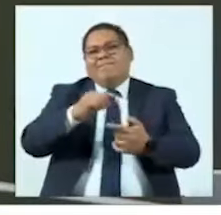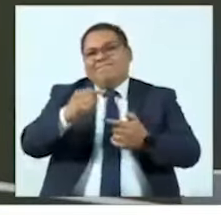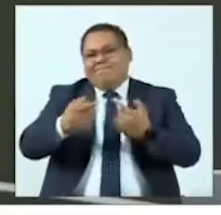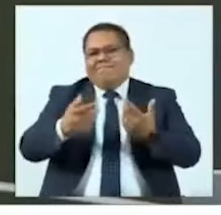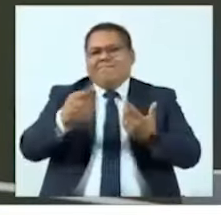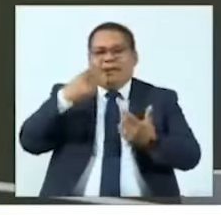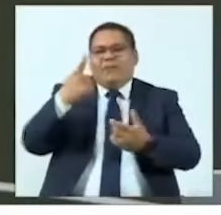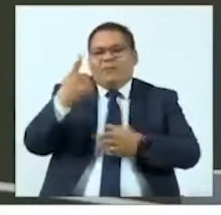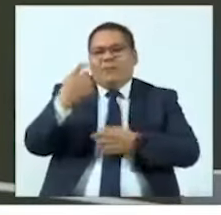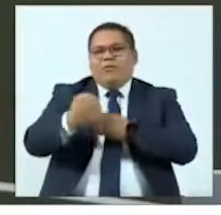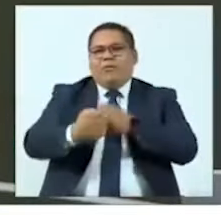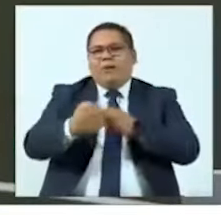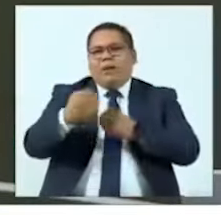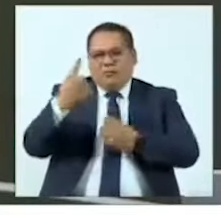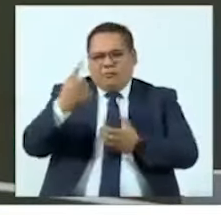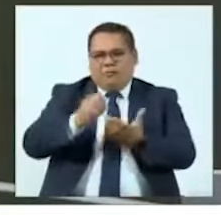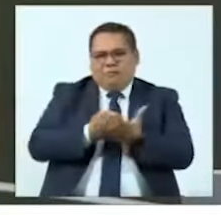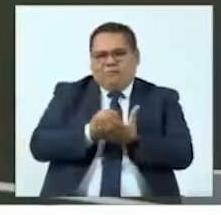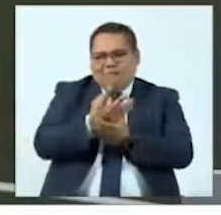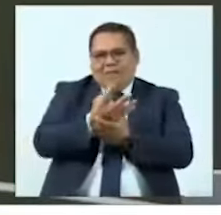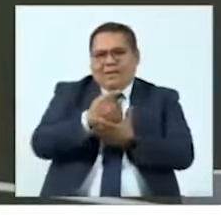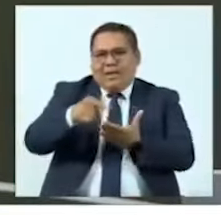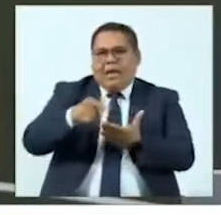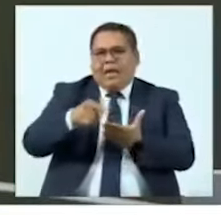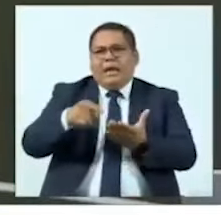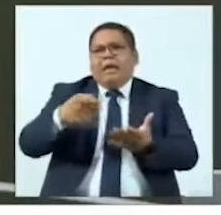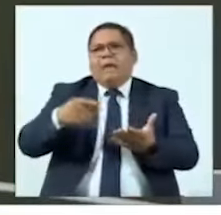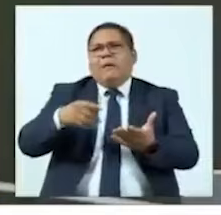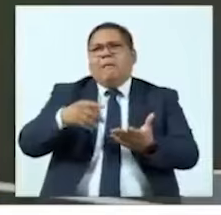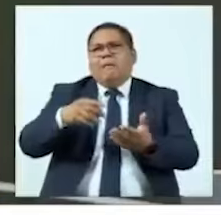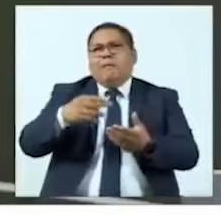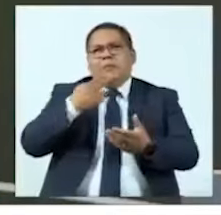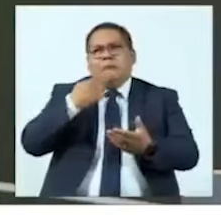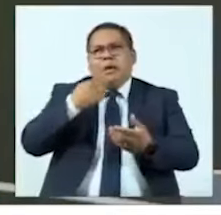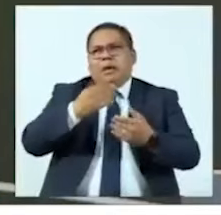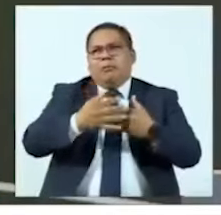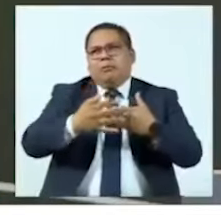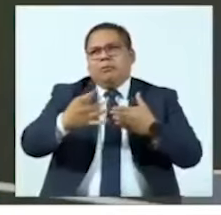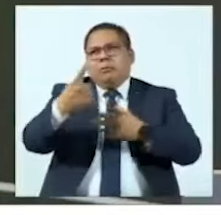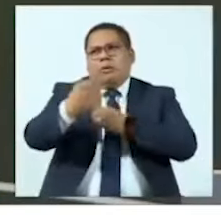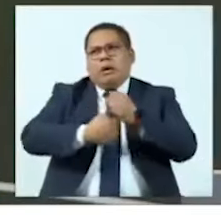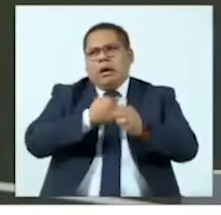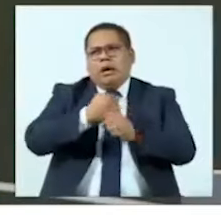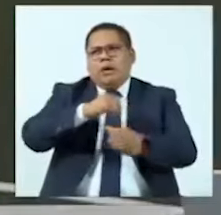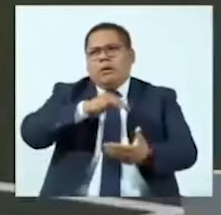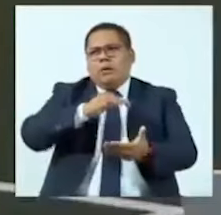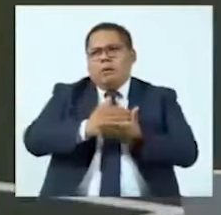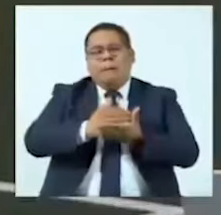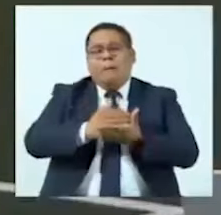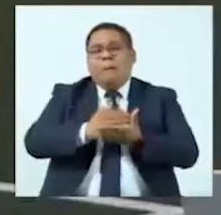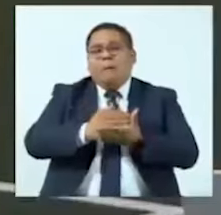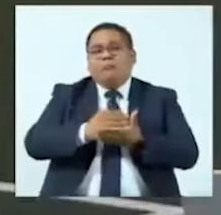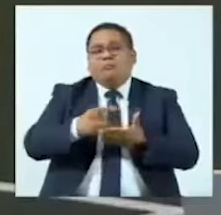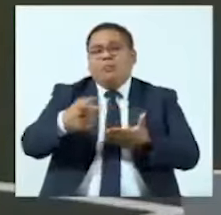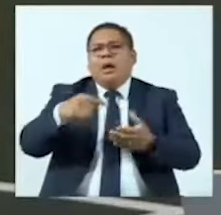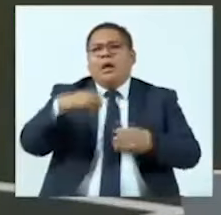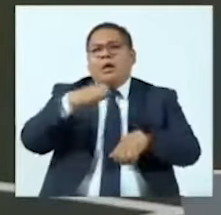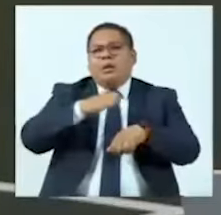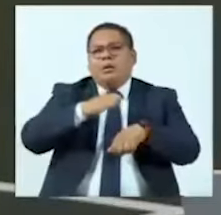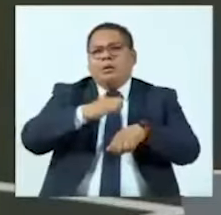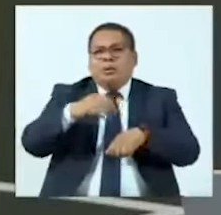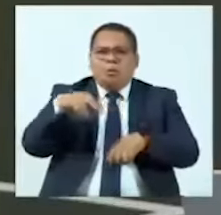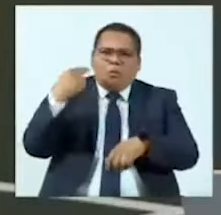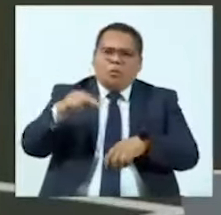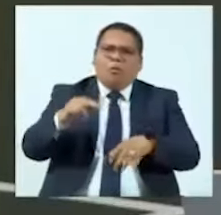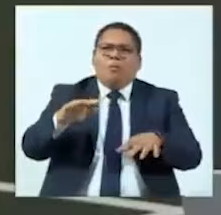ejemplo no tener vigencia nunca va a cambiar nuestro nombre nuestro lugar de nacimiento nuestra fecha de nacimiento la vigencia la manejan